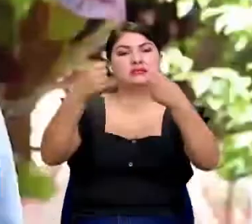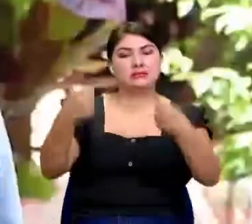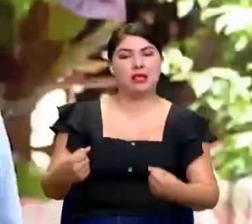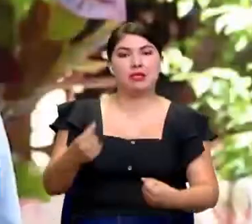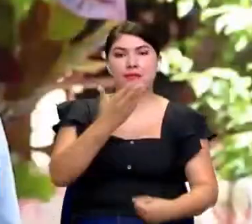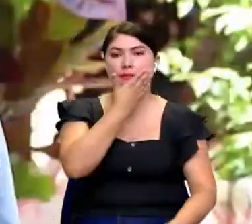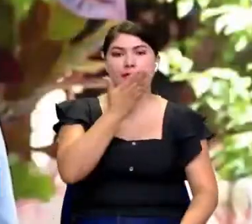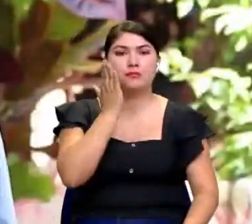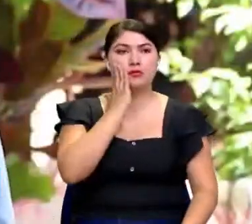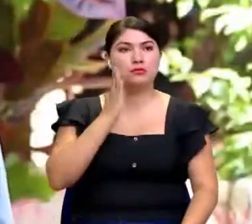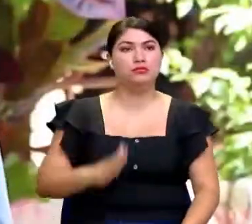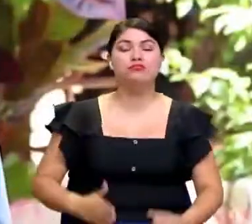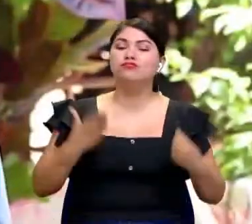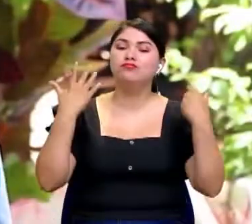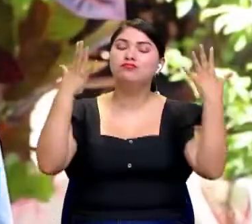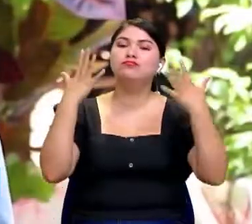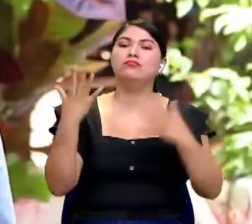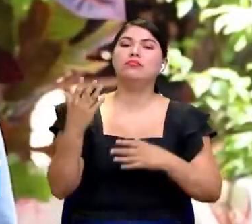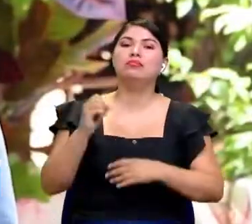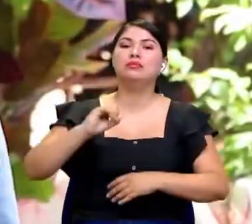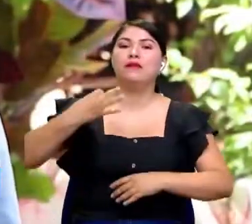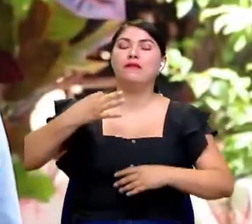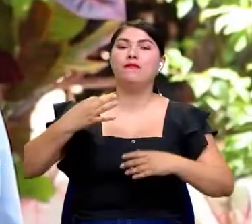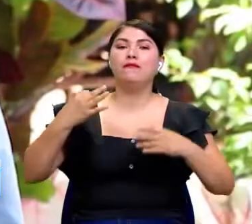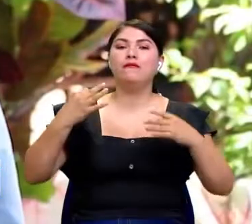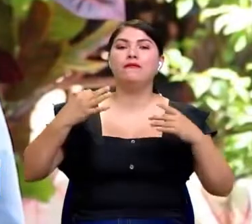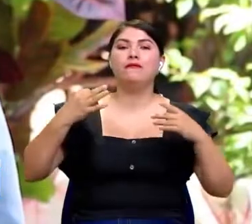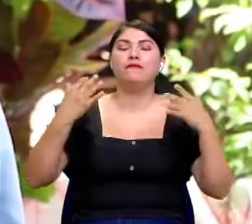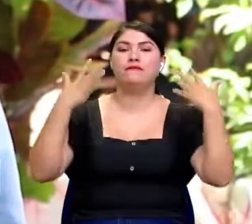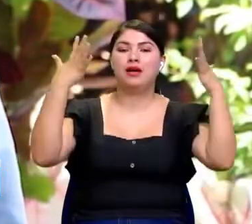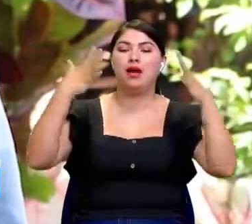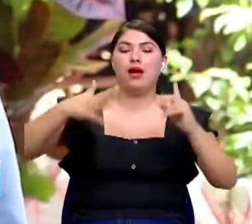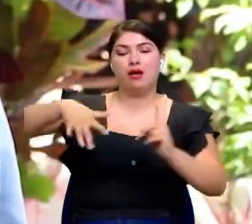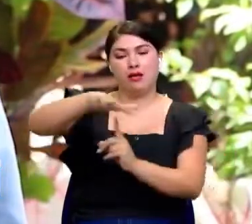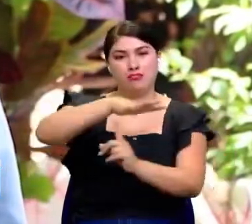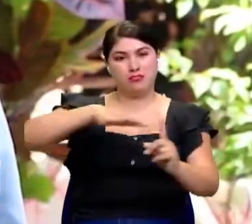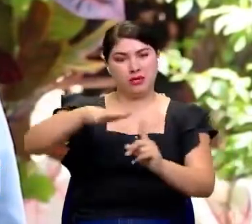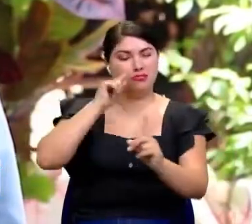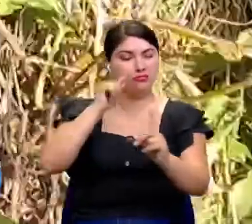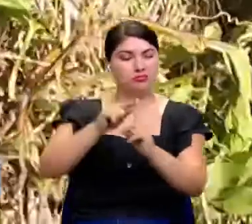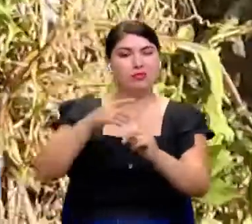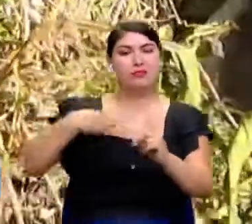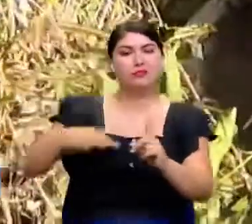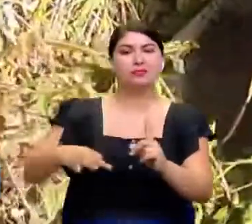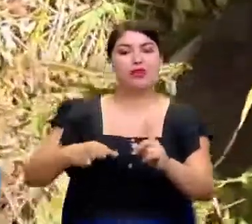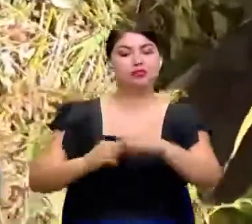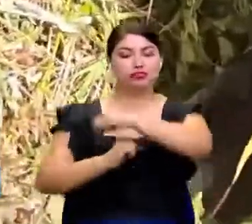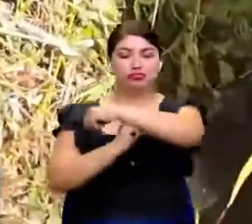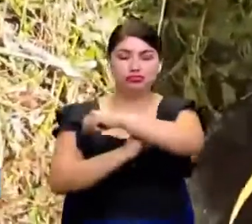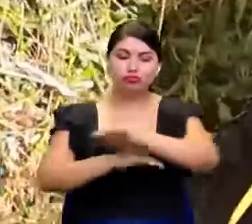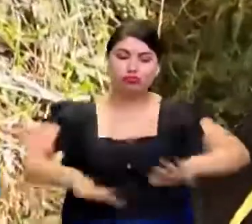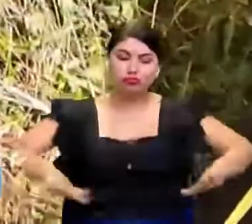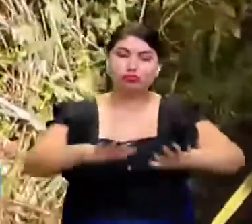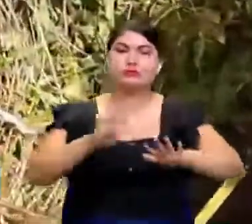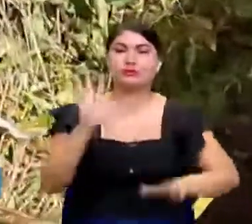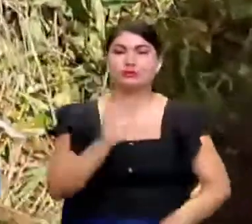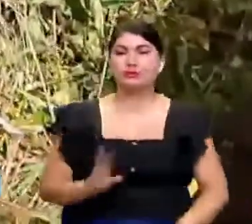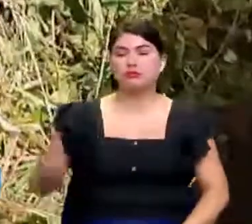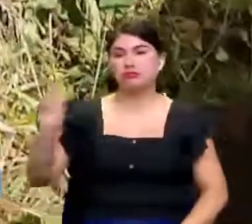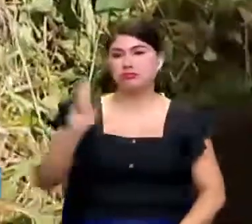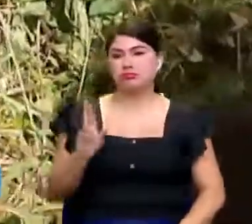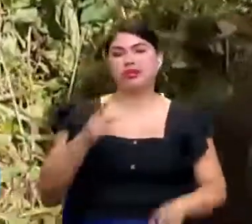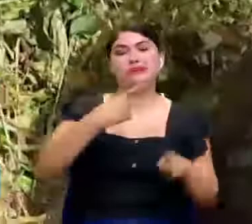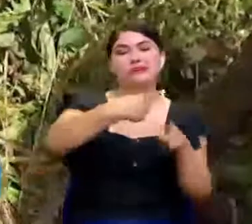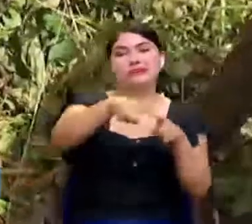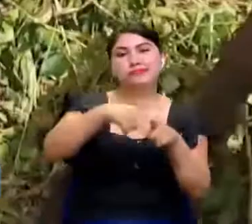vamos a celebrar el tercer festival ambiental un evento en torno a la sostenibilidad de nuestra región vamos a